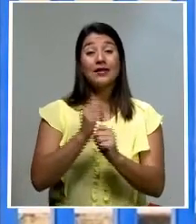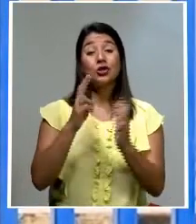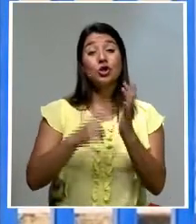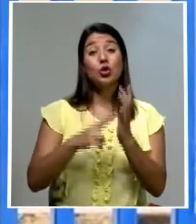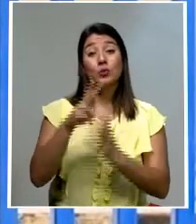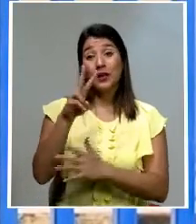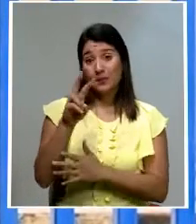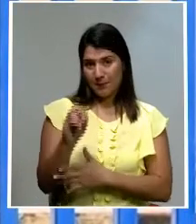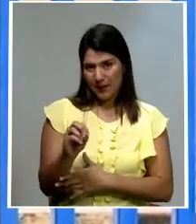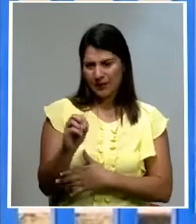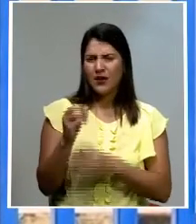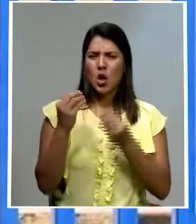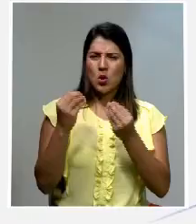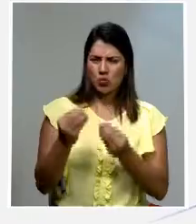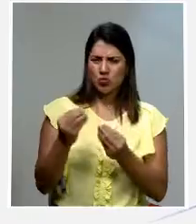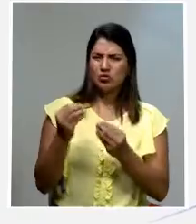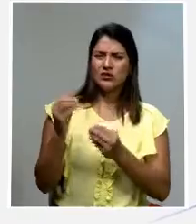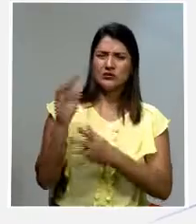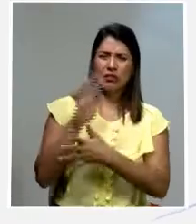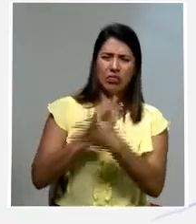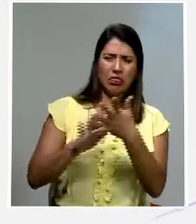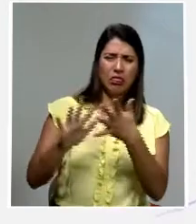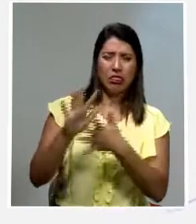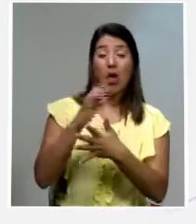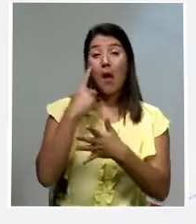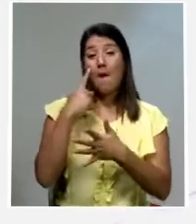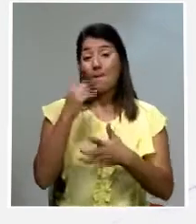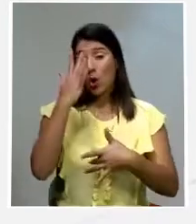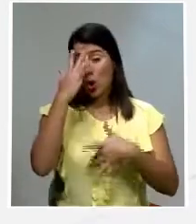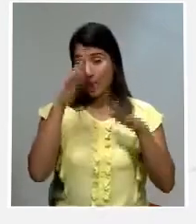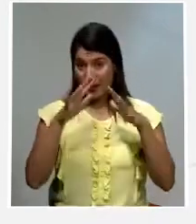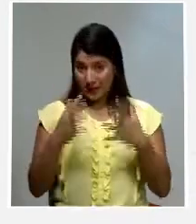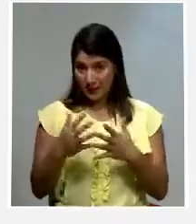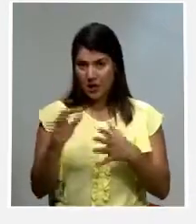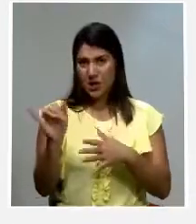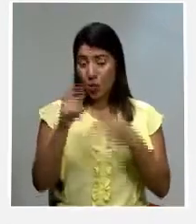las condiciones adversas derivadas de la pandemia, el IAFA logró